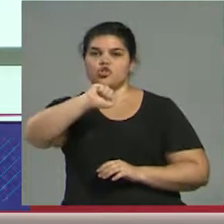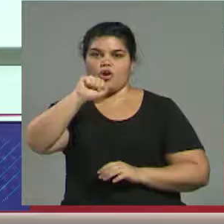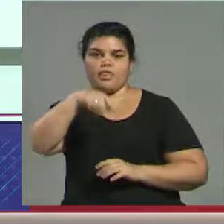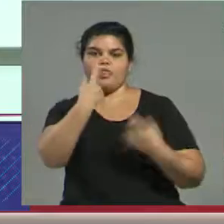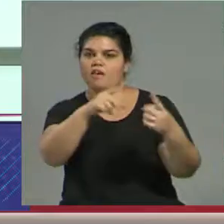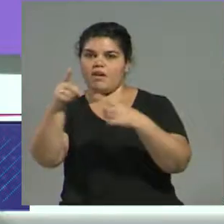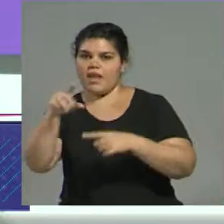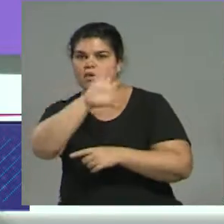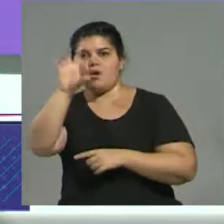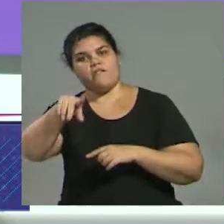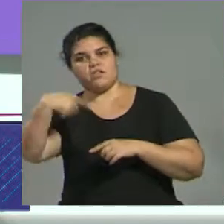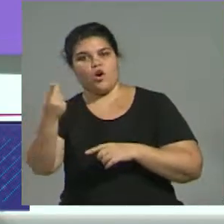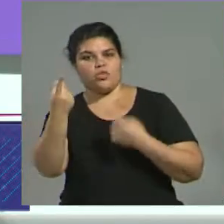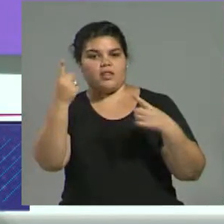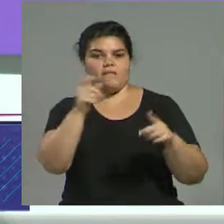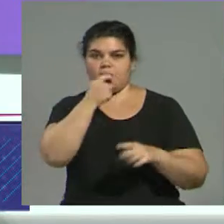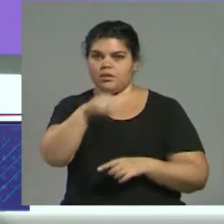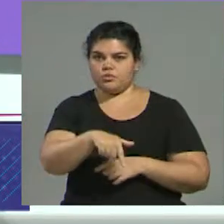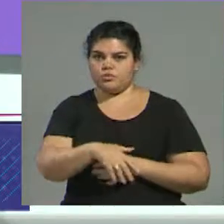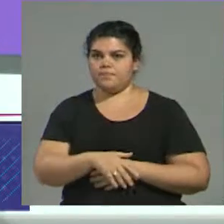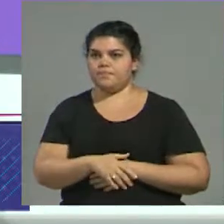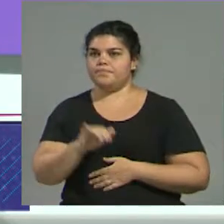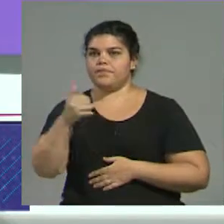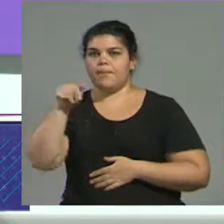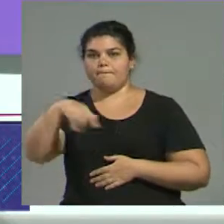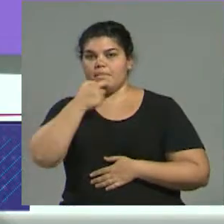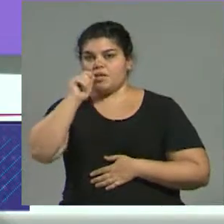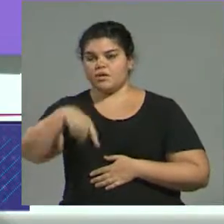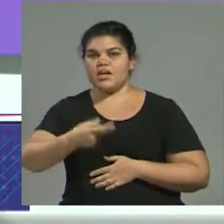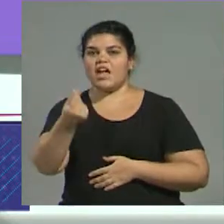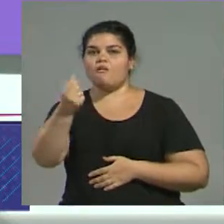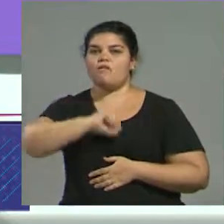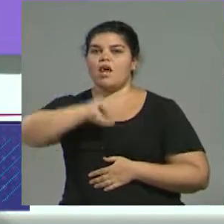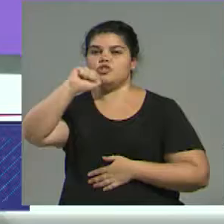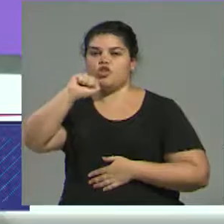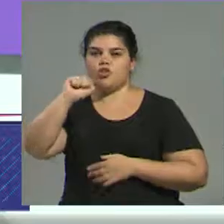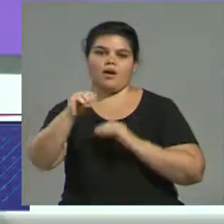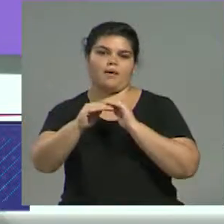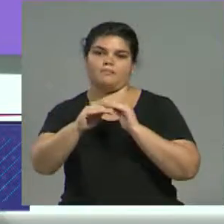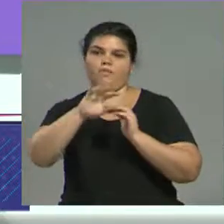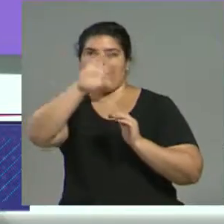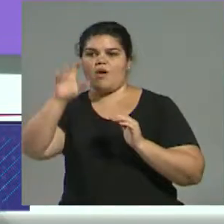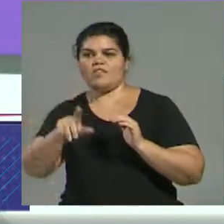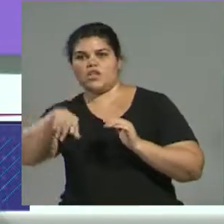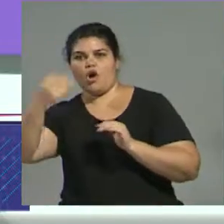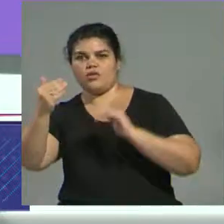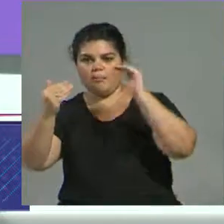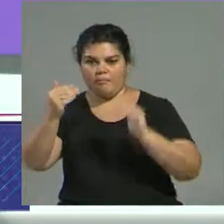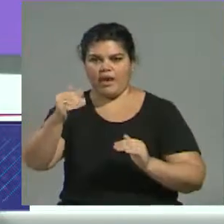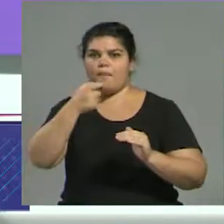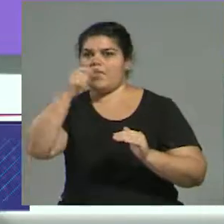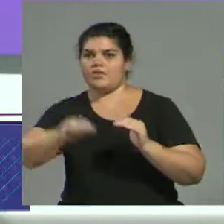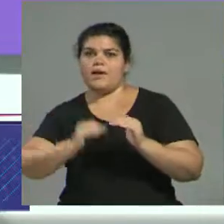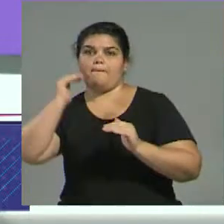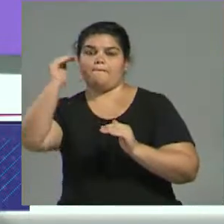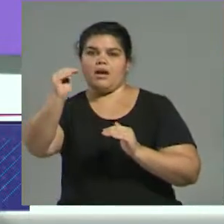al resto de las provincias? Sí, Mendoza tiene un nivel de inflación en promedio por arriba del resto de las provincias, exceptuando por ahí